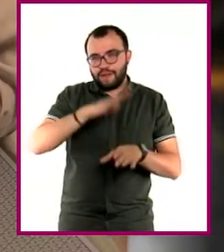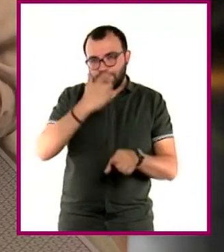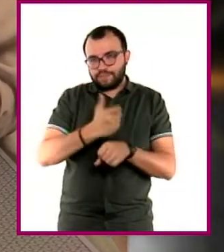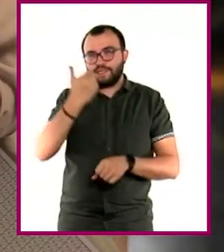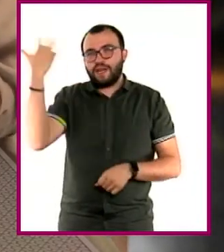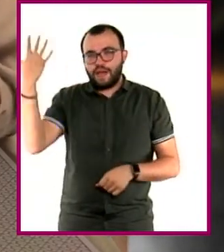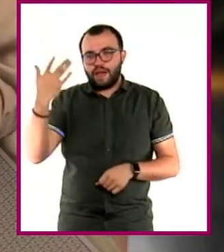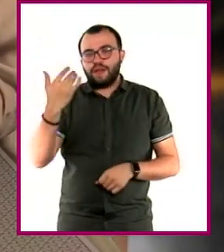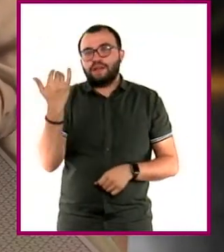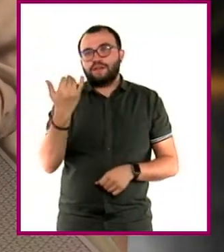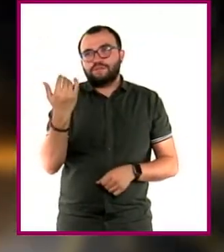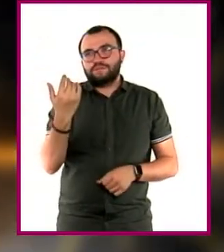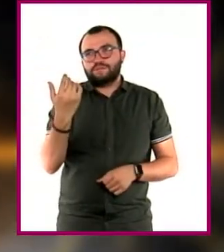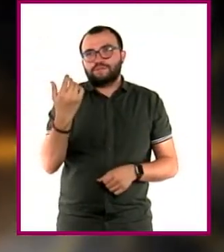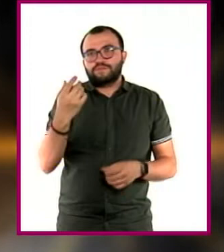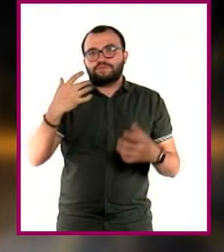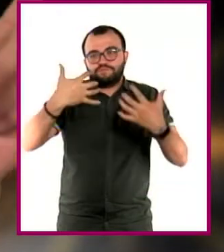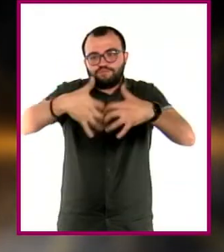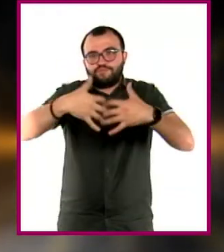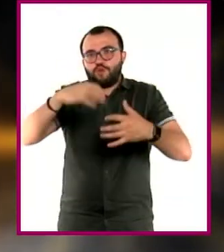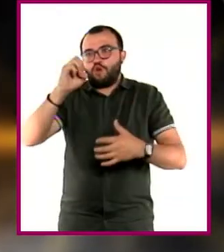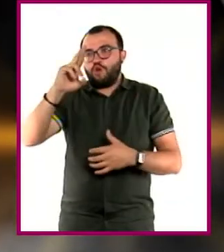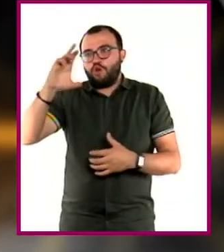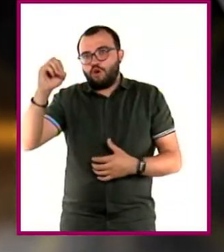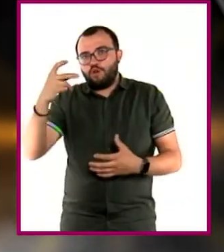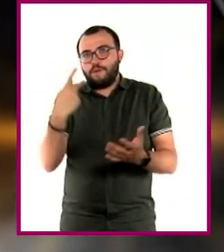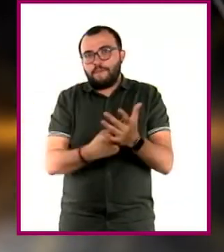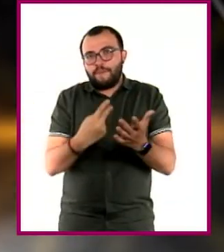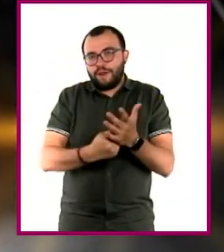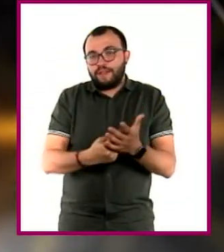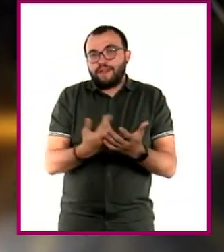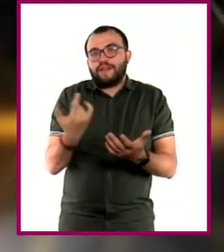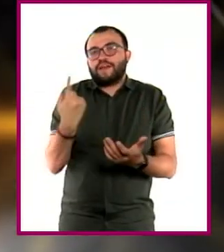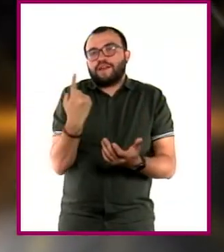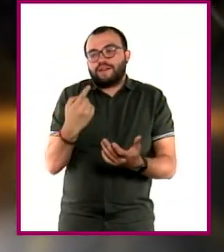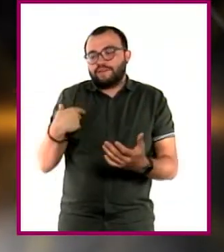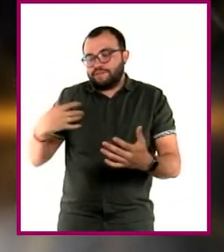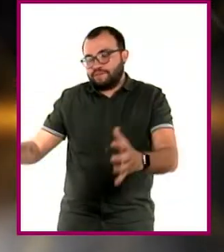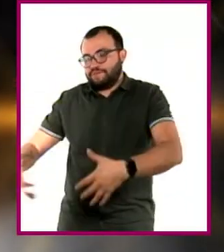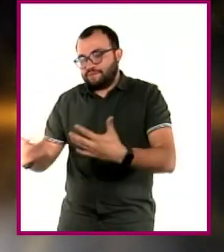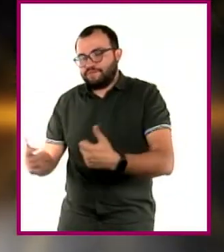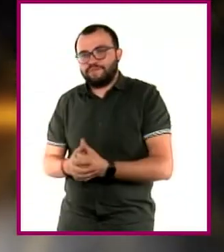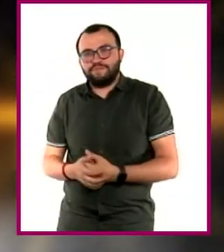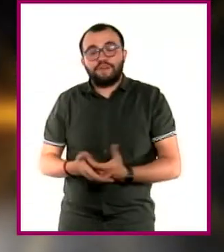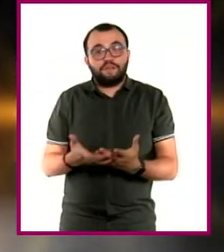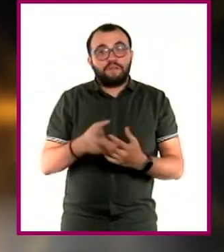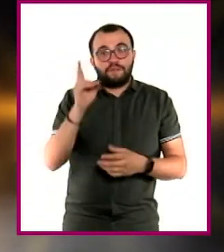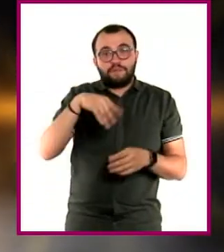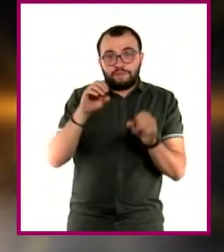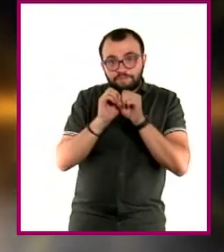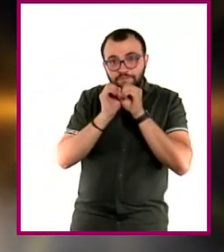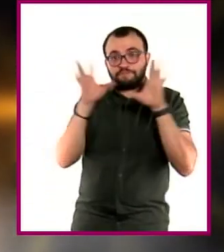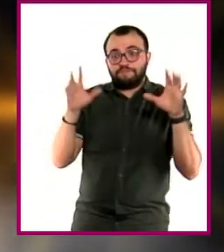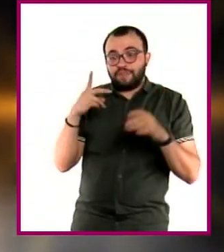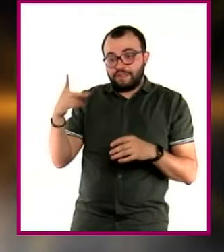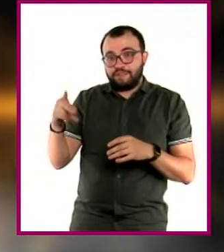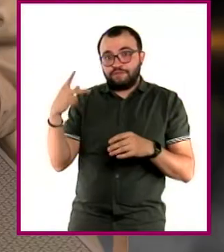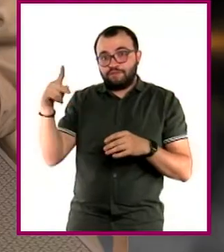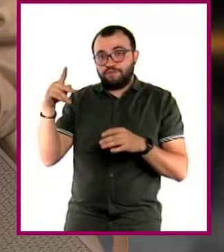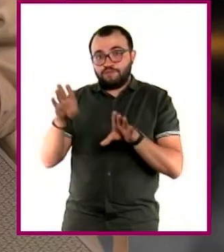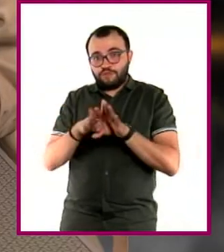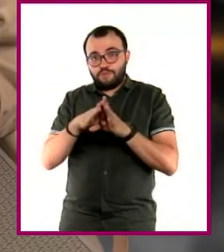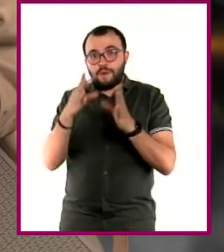que sacarlo de las minas. Y hablando de la plata, qué increíble que la plata de tu pulsera fue creada por la muerte de